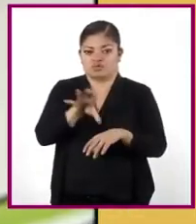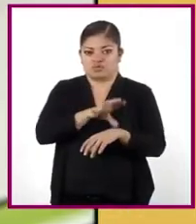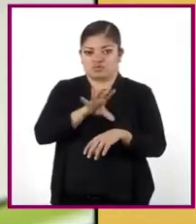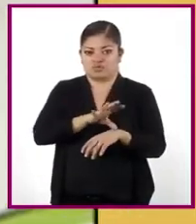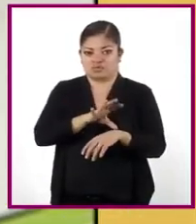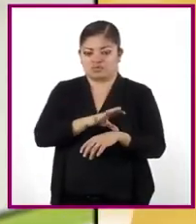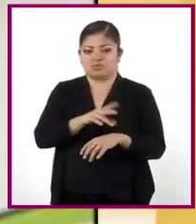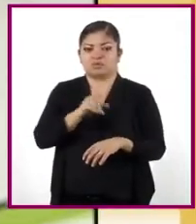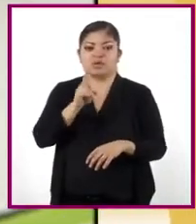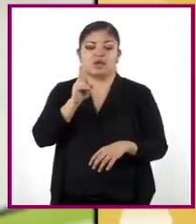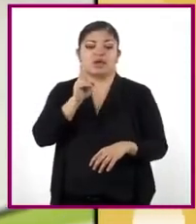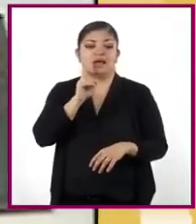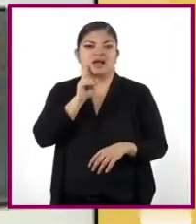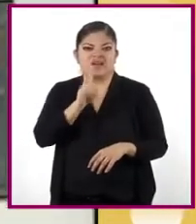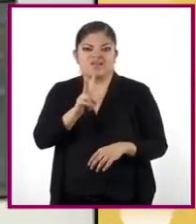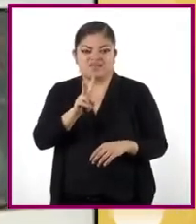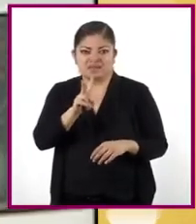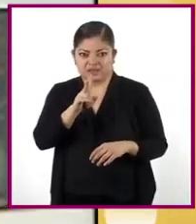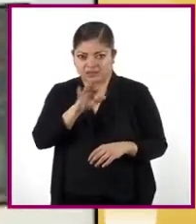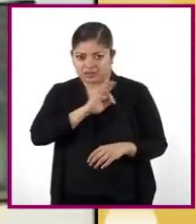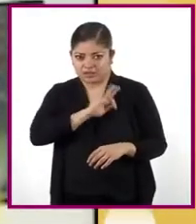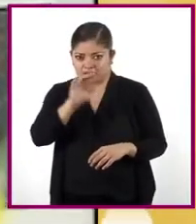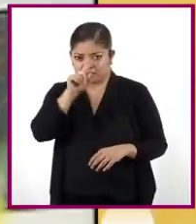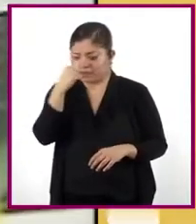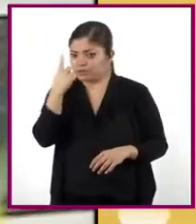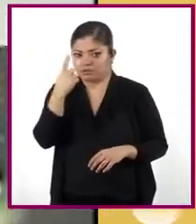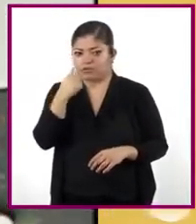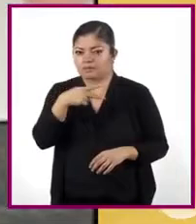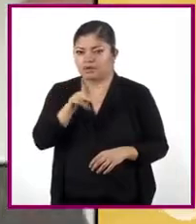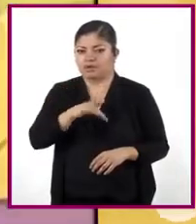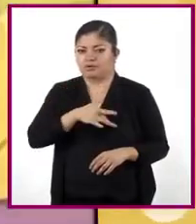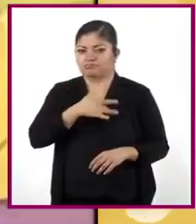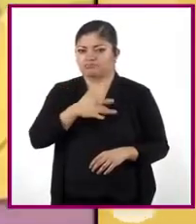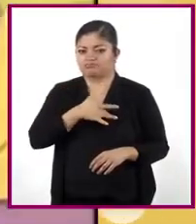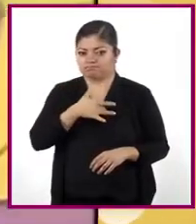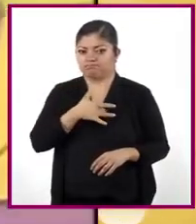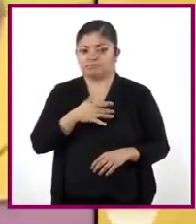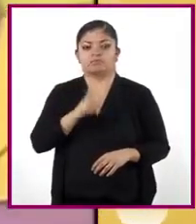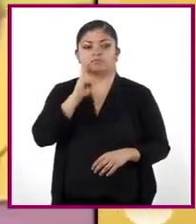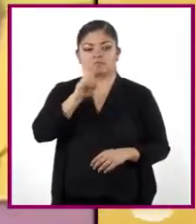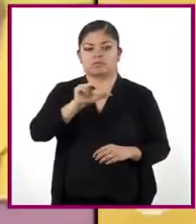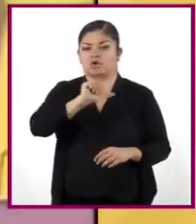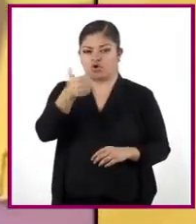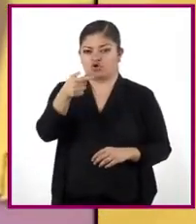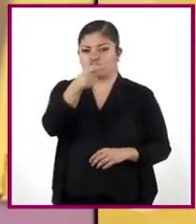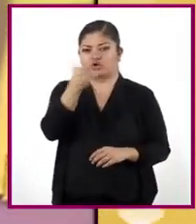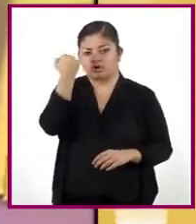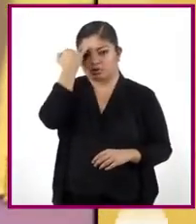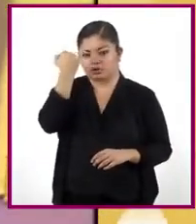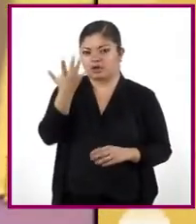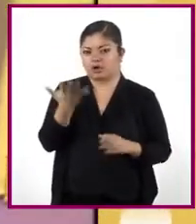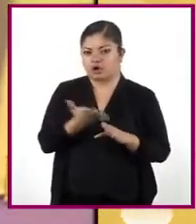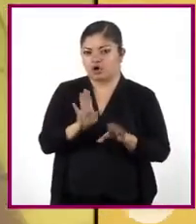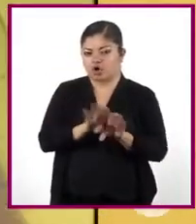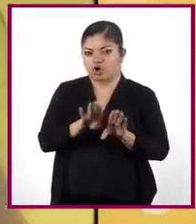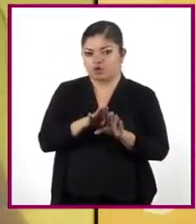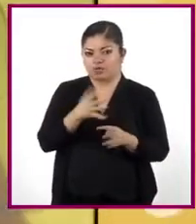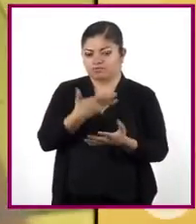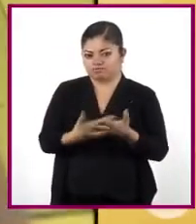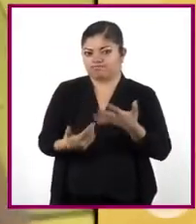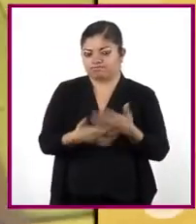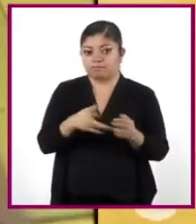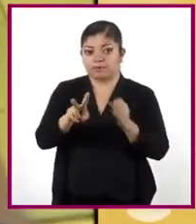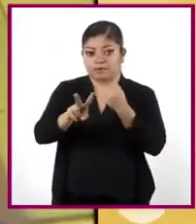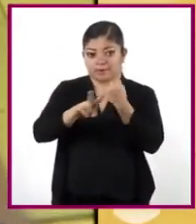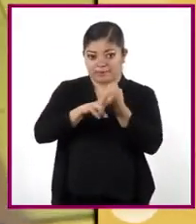vista no se observa, pero que puede detectarse. Hagamos el siguiente experimento. Sobre un